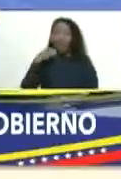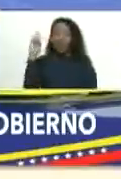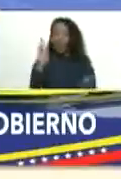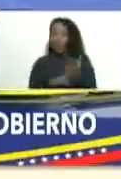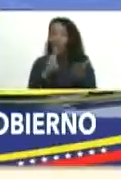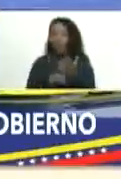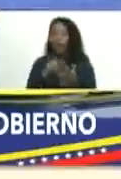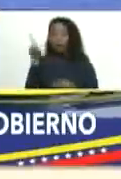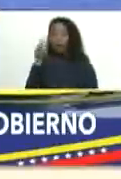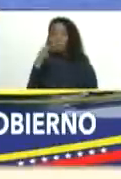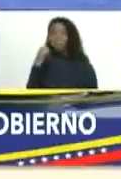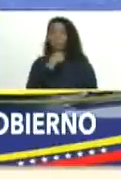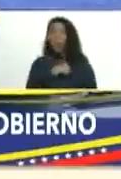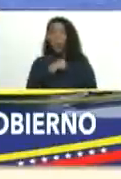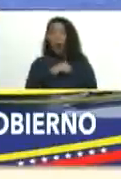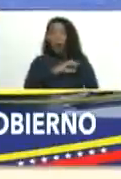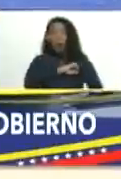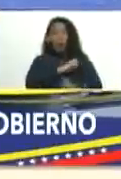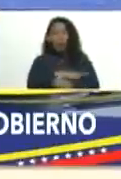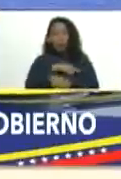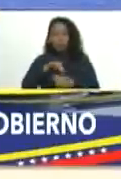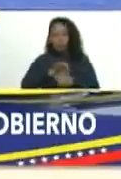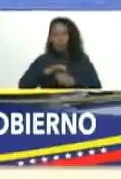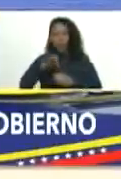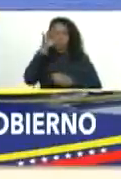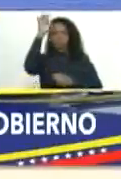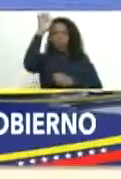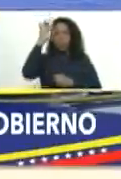moral, la fuerza espiritual,